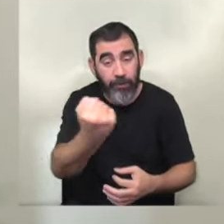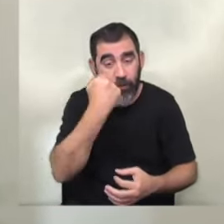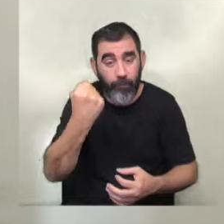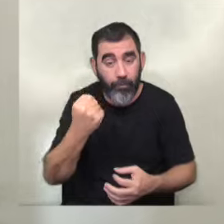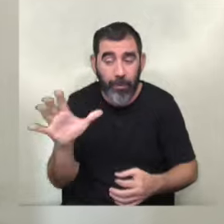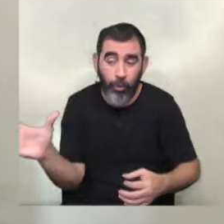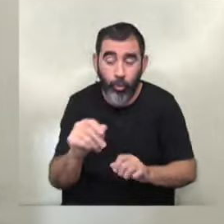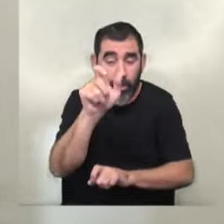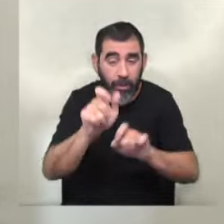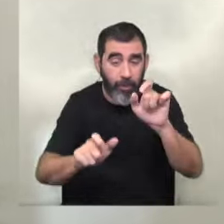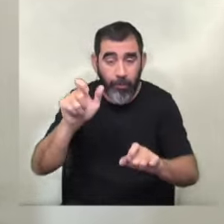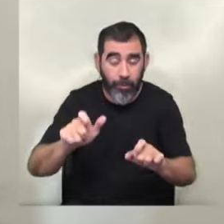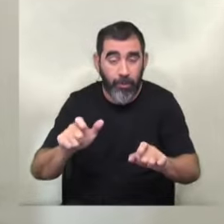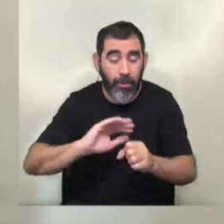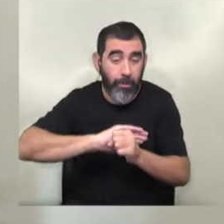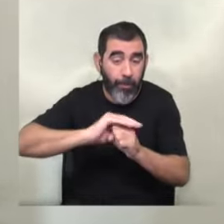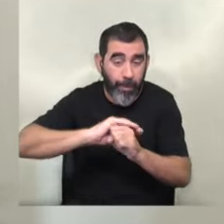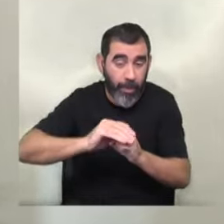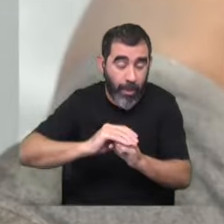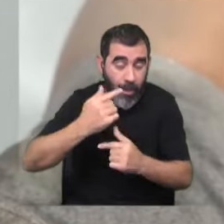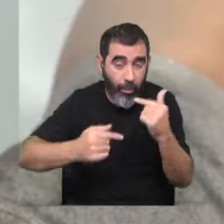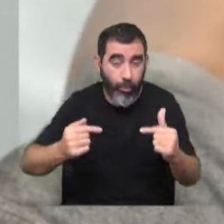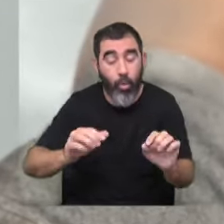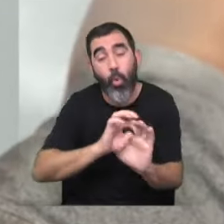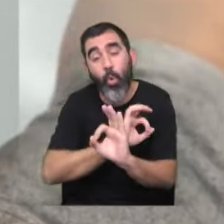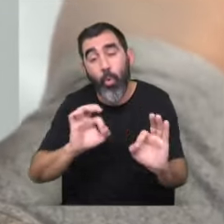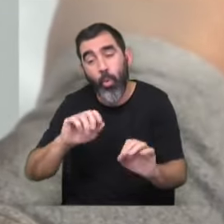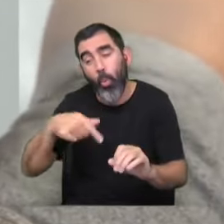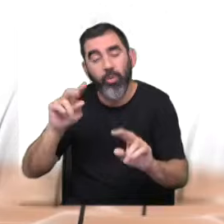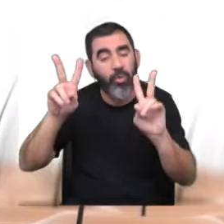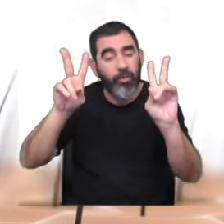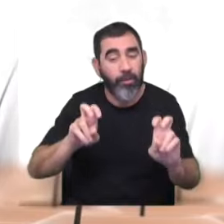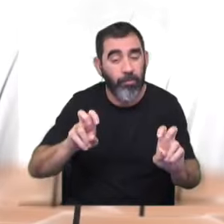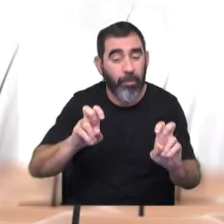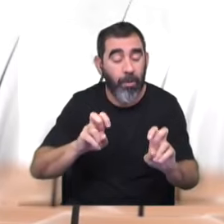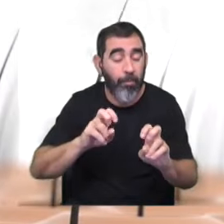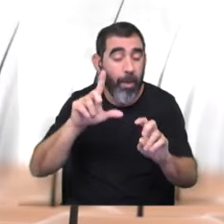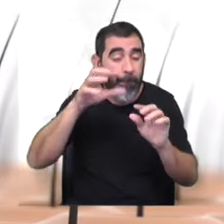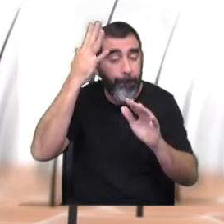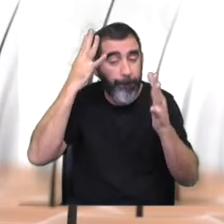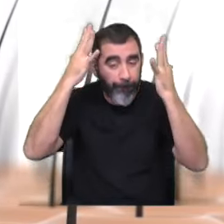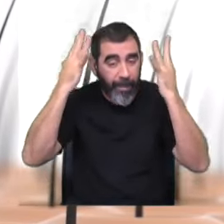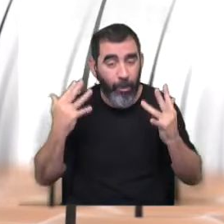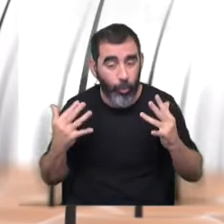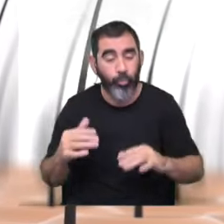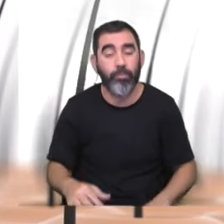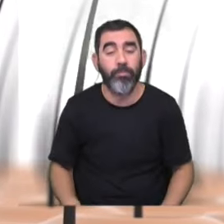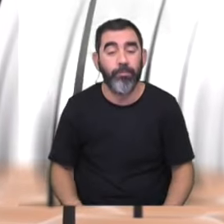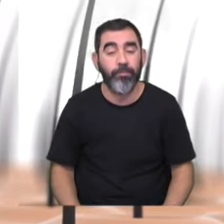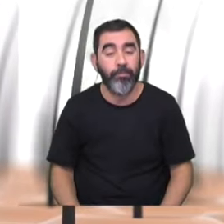todos los pacientes que presentan alopecia androgenética o otras cuestiones vinculadas al cuero cabelludo.